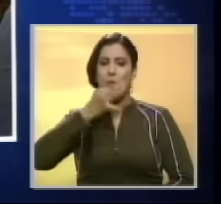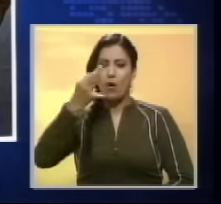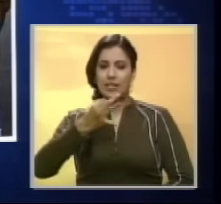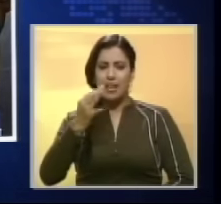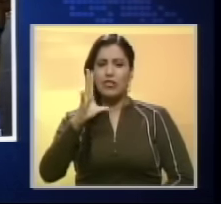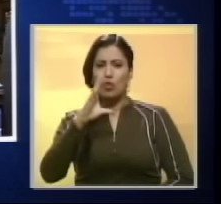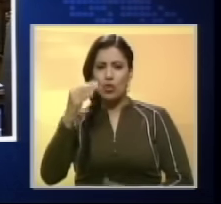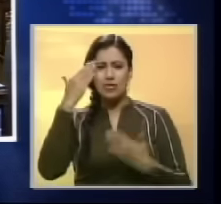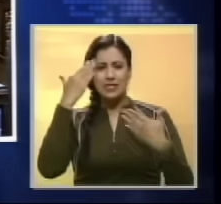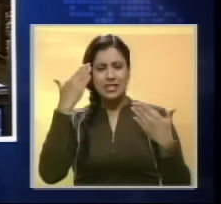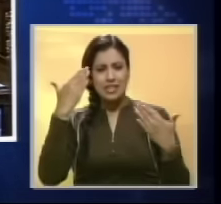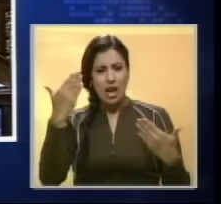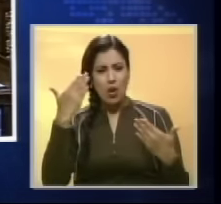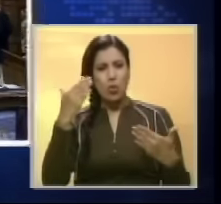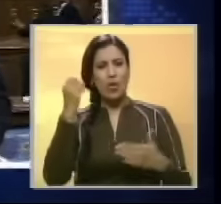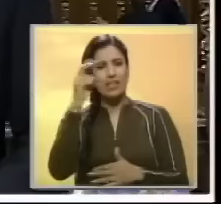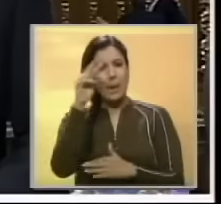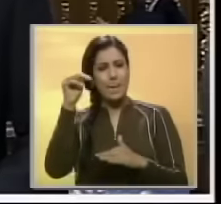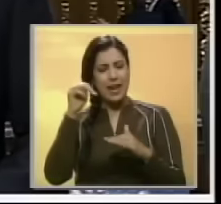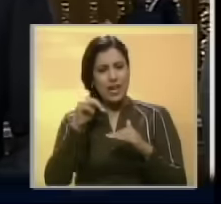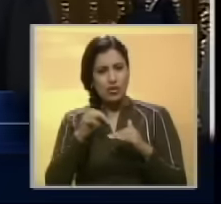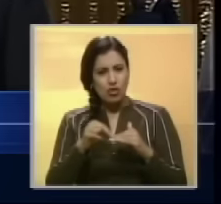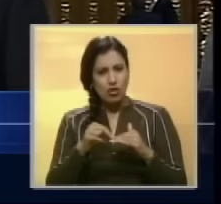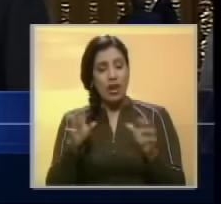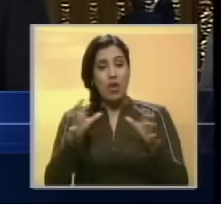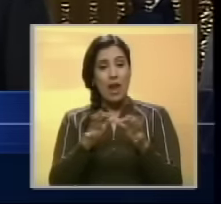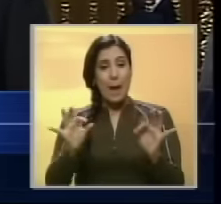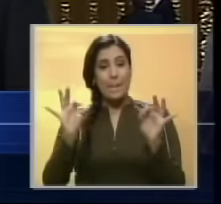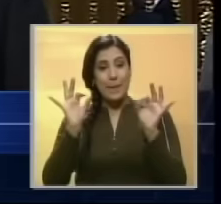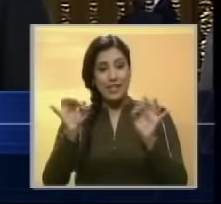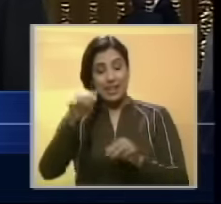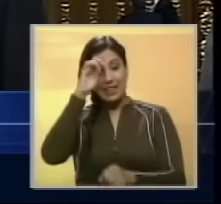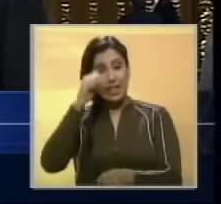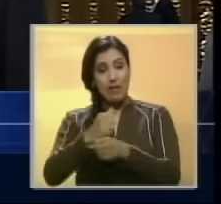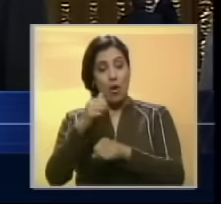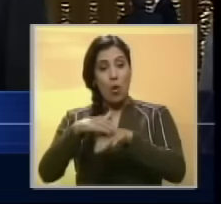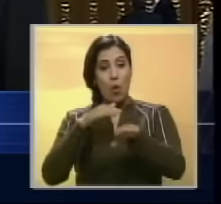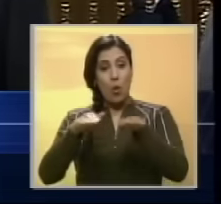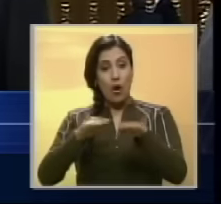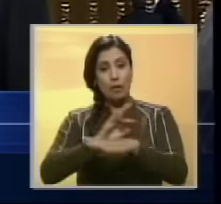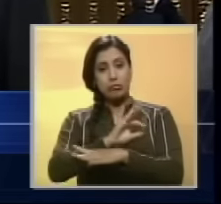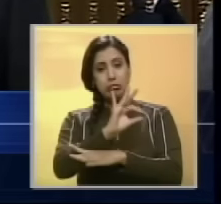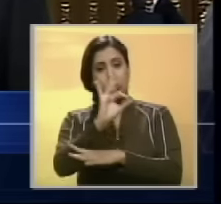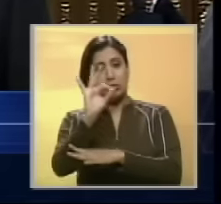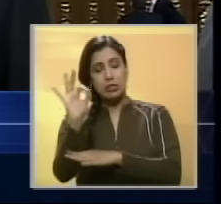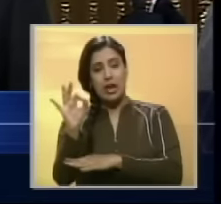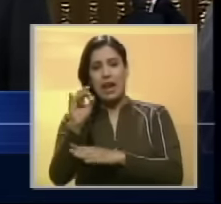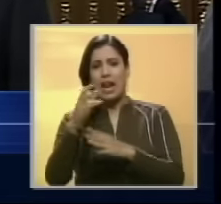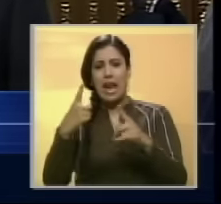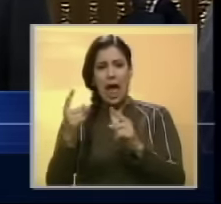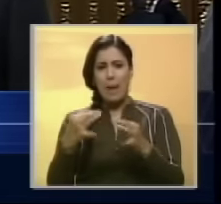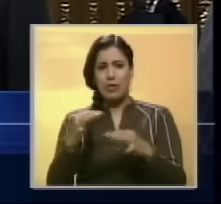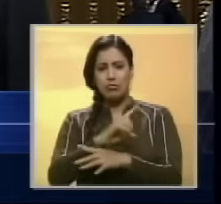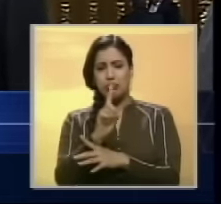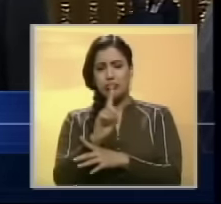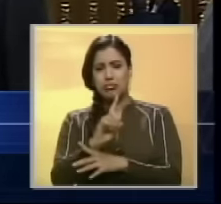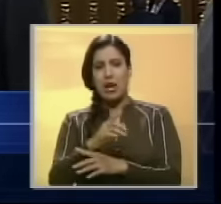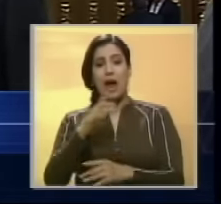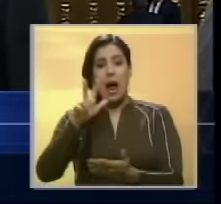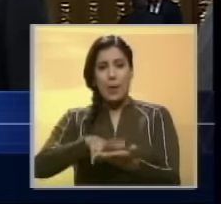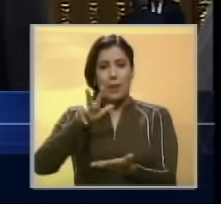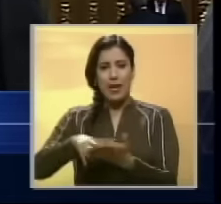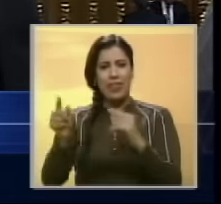saludos a todos efectivamente la asamblea nacional en la sesión ordinaria de este jueves que han transcurrido con gran rapidez